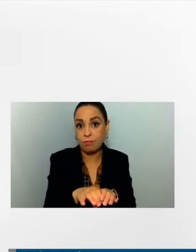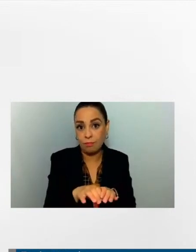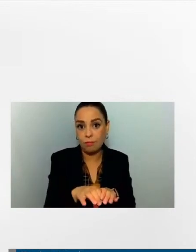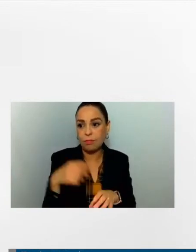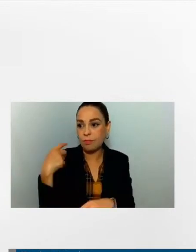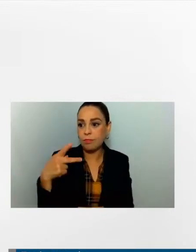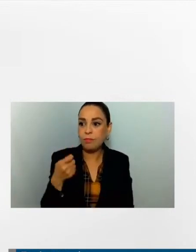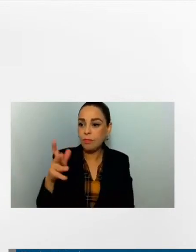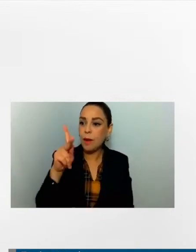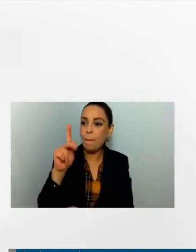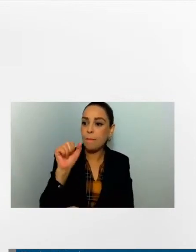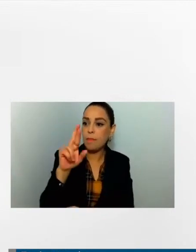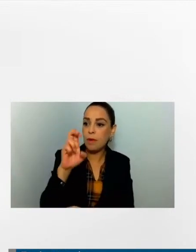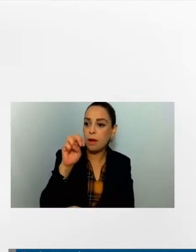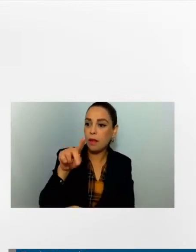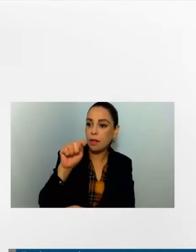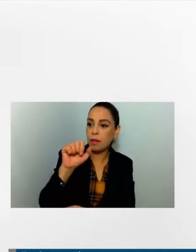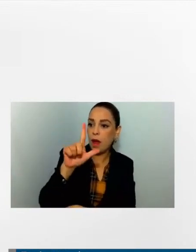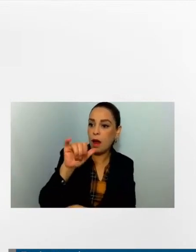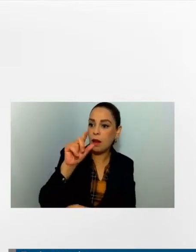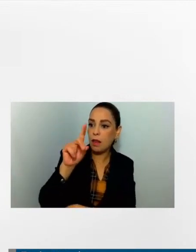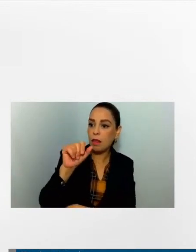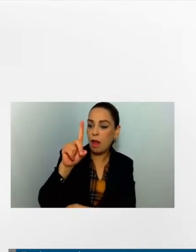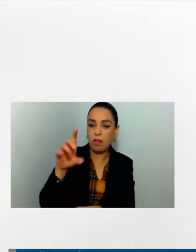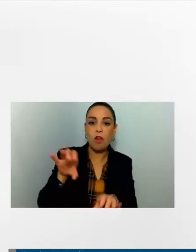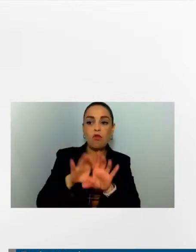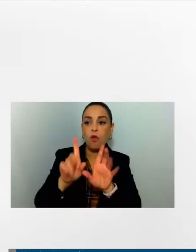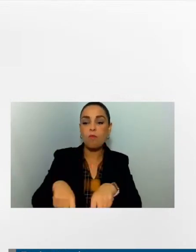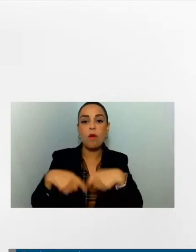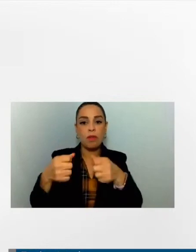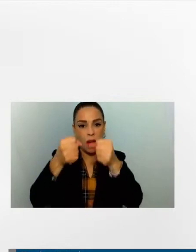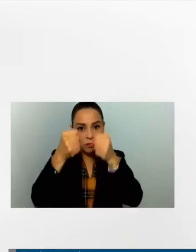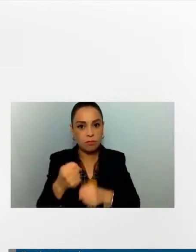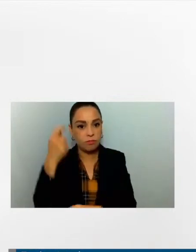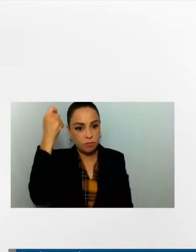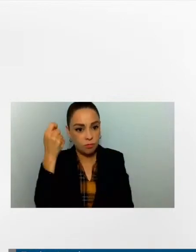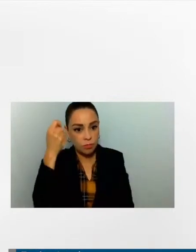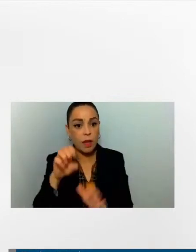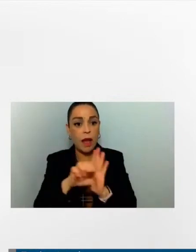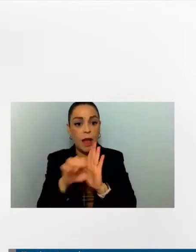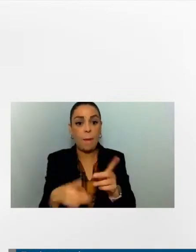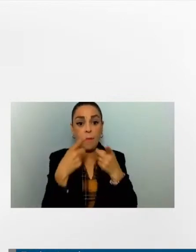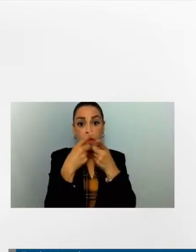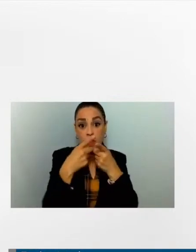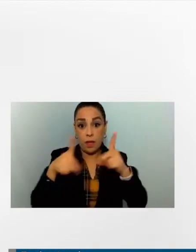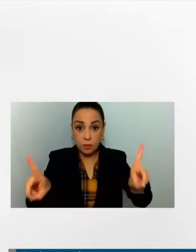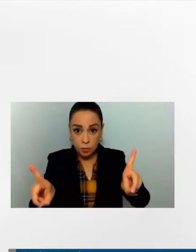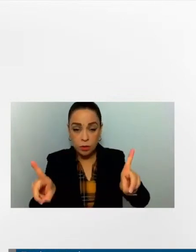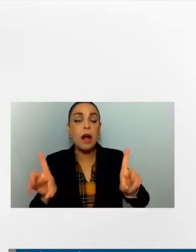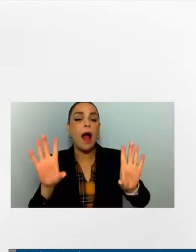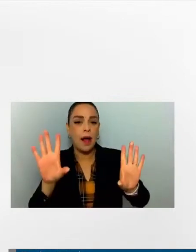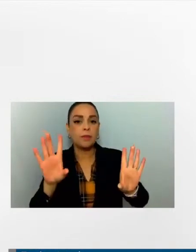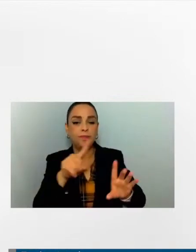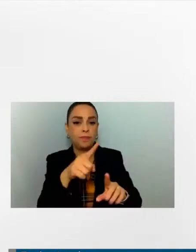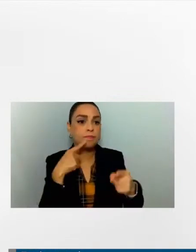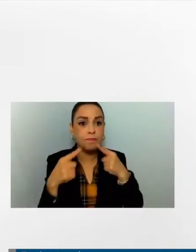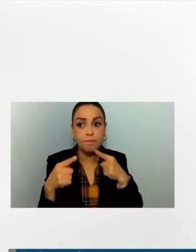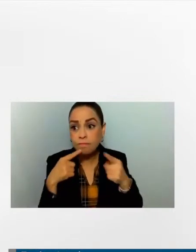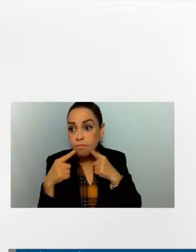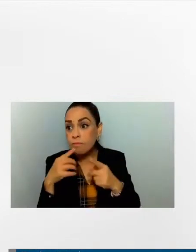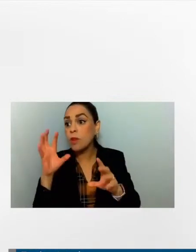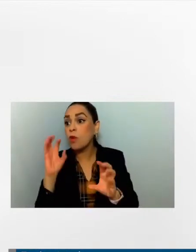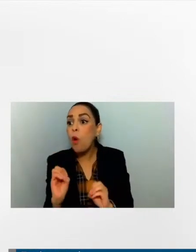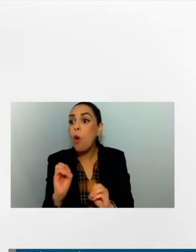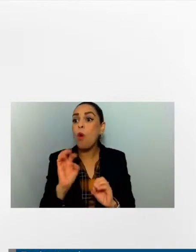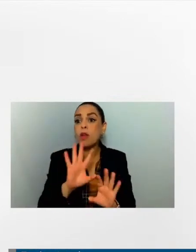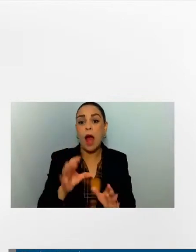si teníamos esta tradicional de divorcio, uno de los progenitores ejerce la guardia y custodia y el otro unas visitas